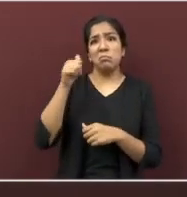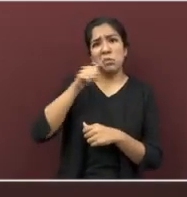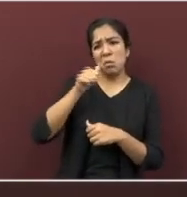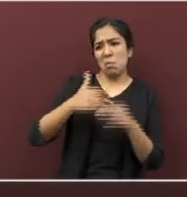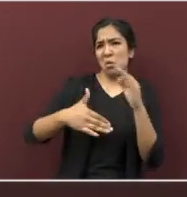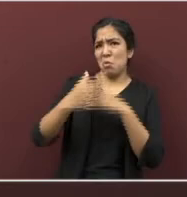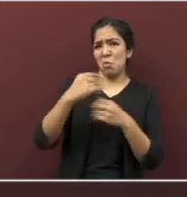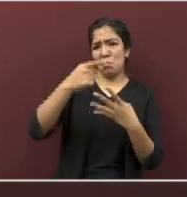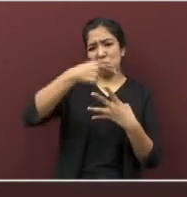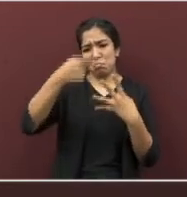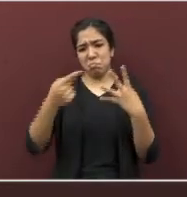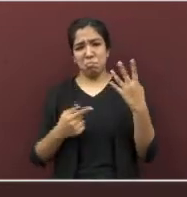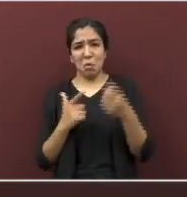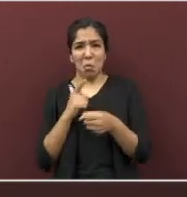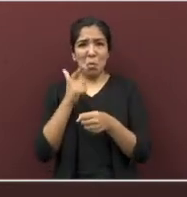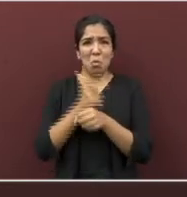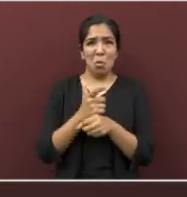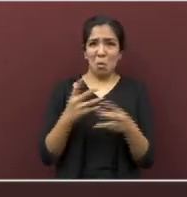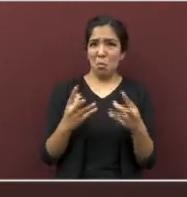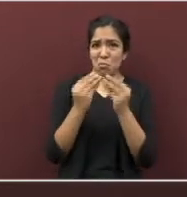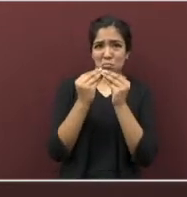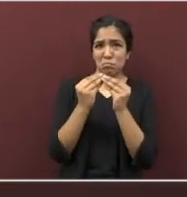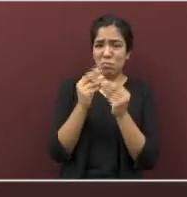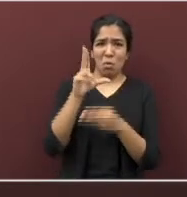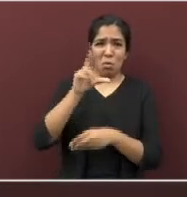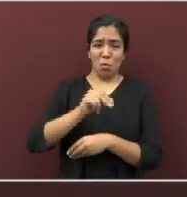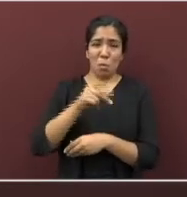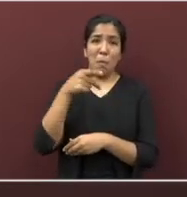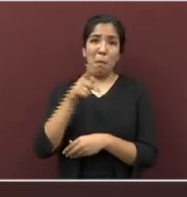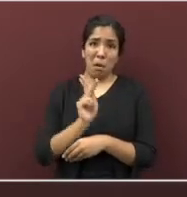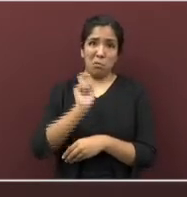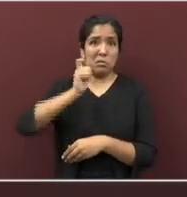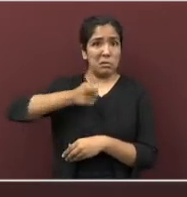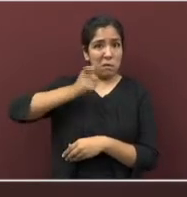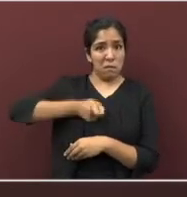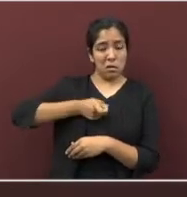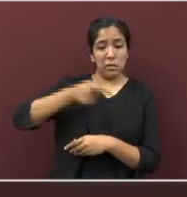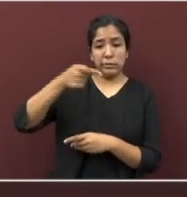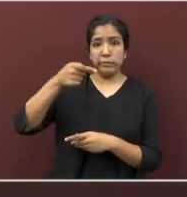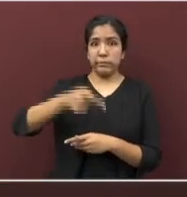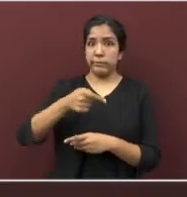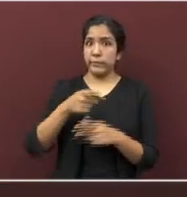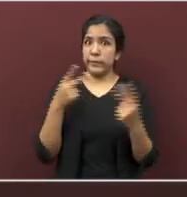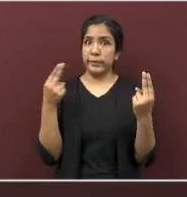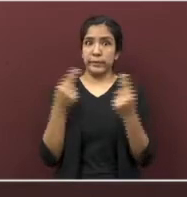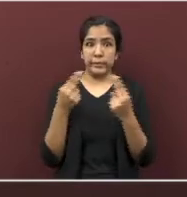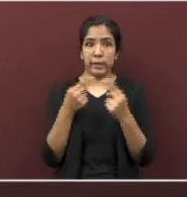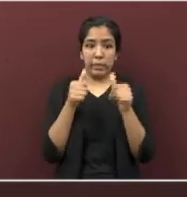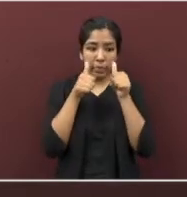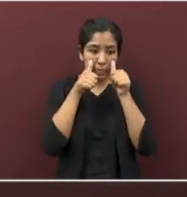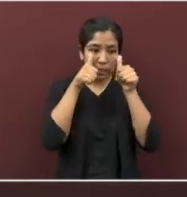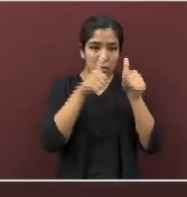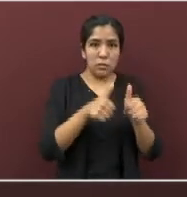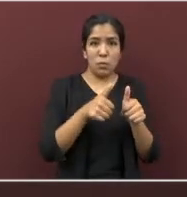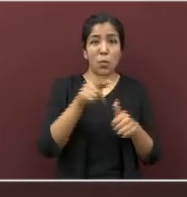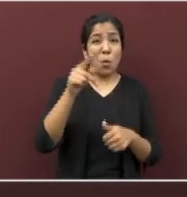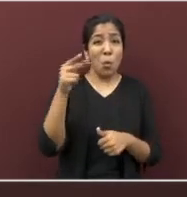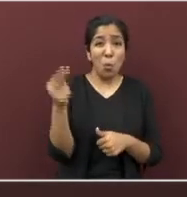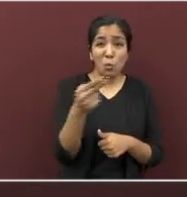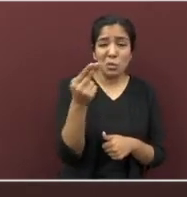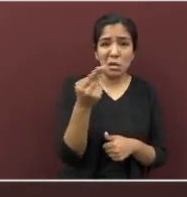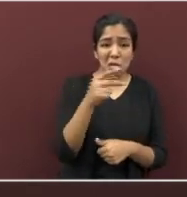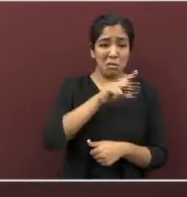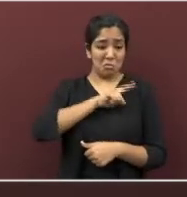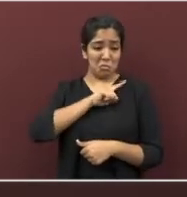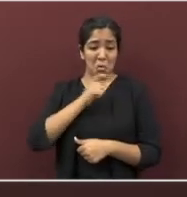indicativo de que su padecimiento se puede complicar por lo que no debe esperar por favor no se automedique no espere